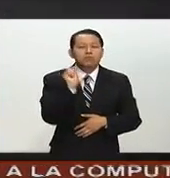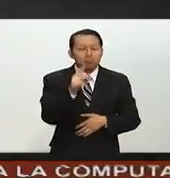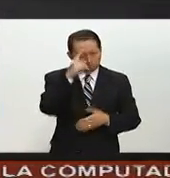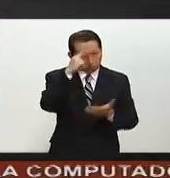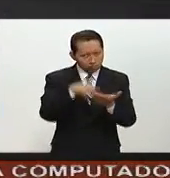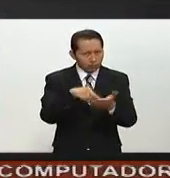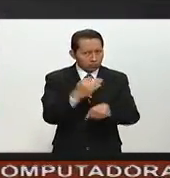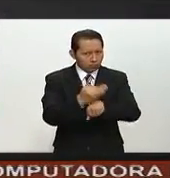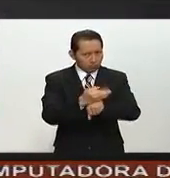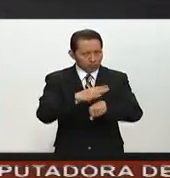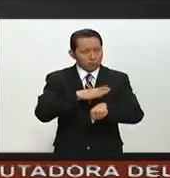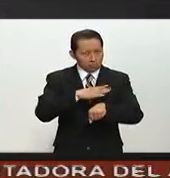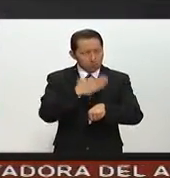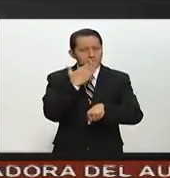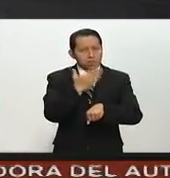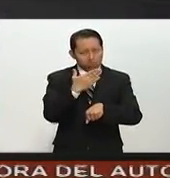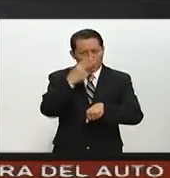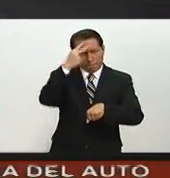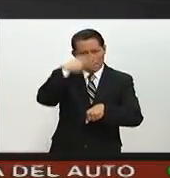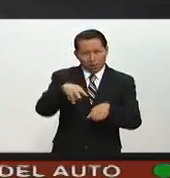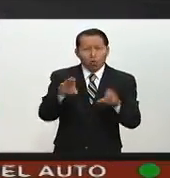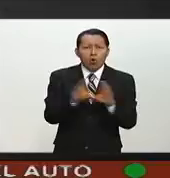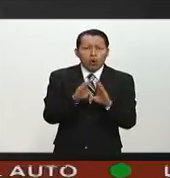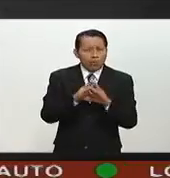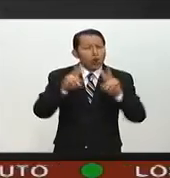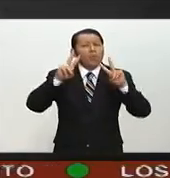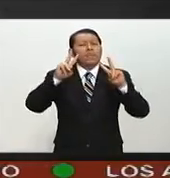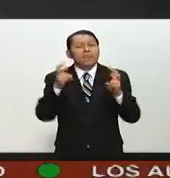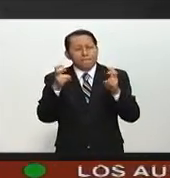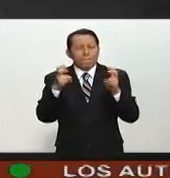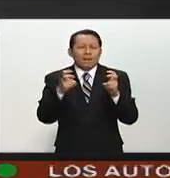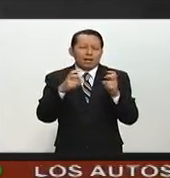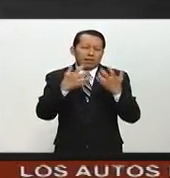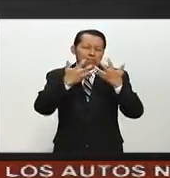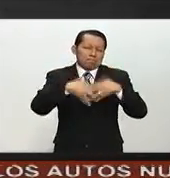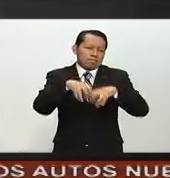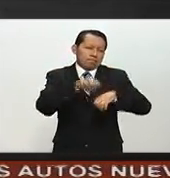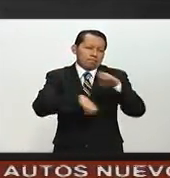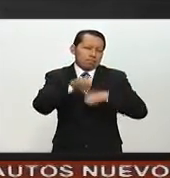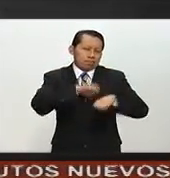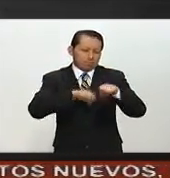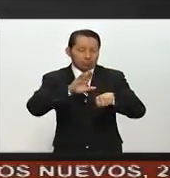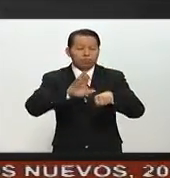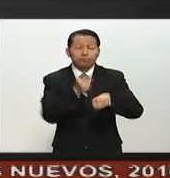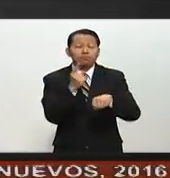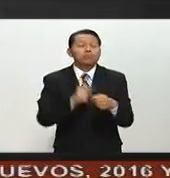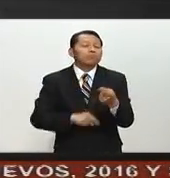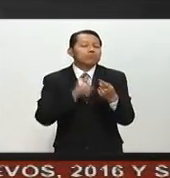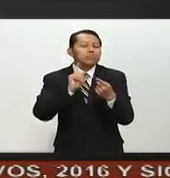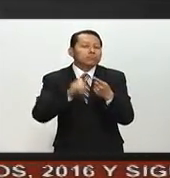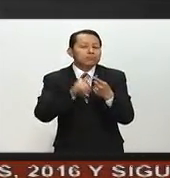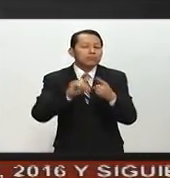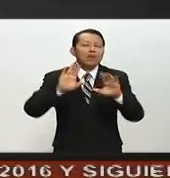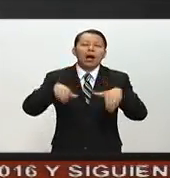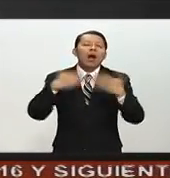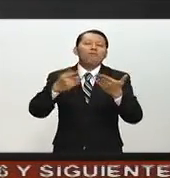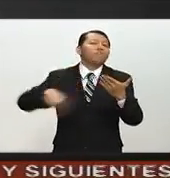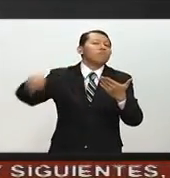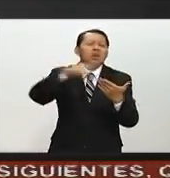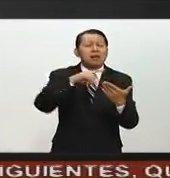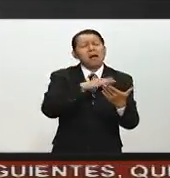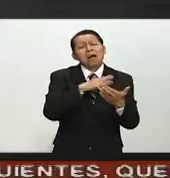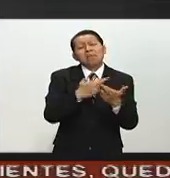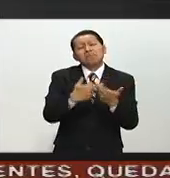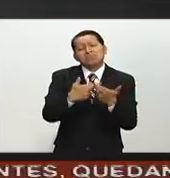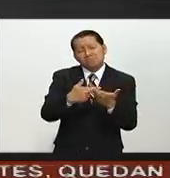un increíble momento en México en cuanto a temas de emprendimiento, por 2 razones. Por un lado, porque hay todo allá afuera para emprender.